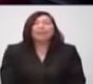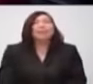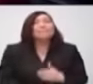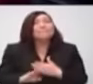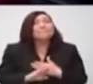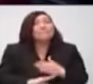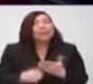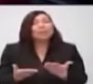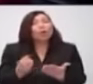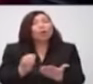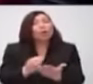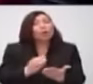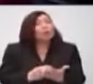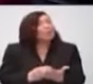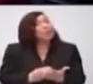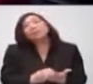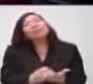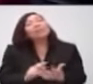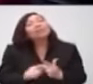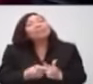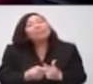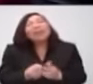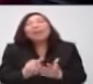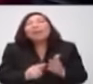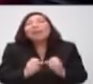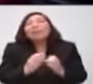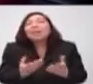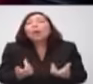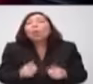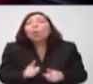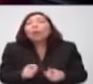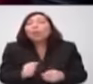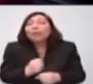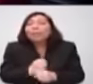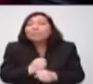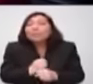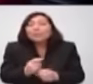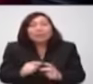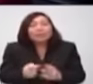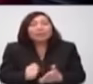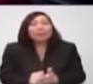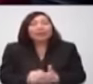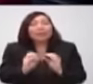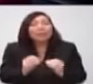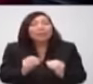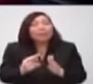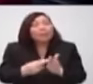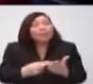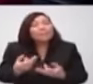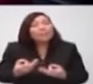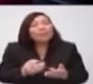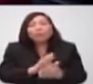Básicamente los contratos no establecían inicio de fecha de preoperación y operación. Establecía un régimen